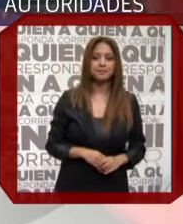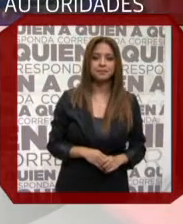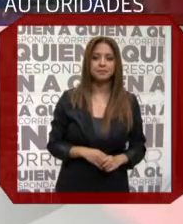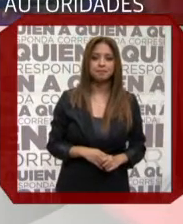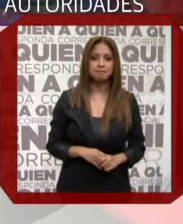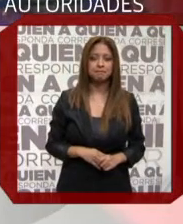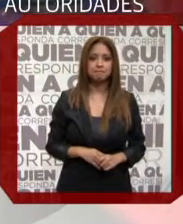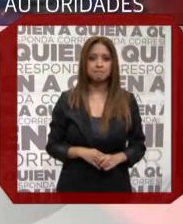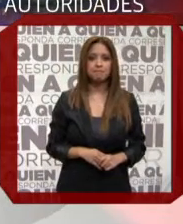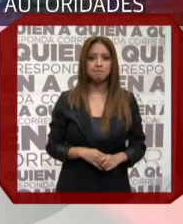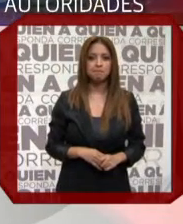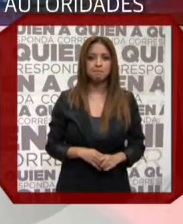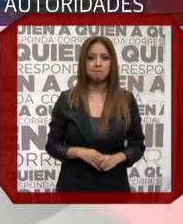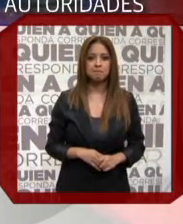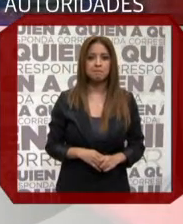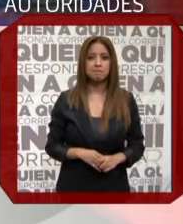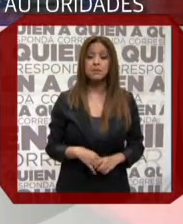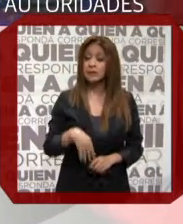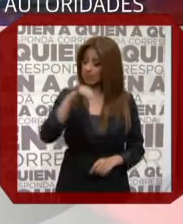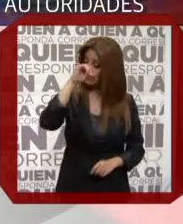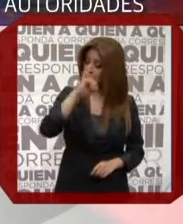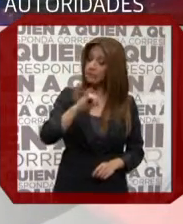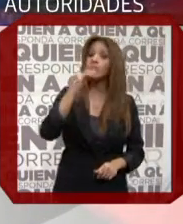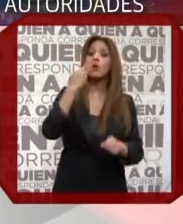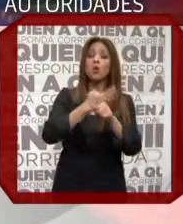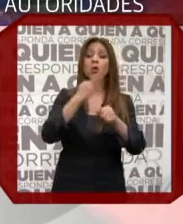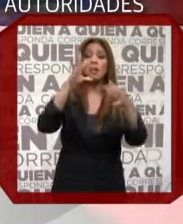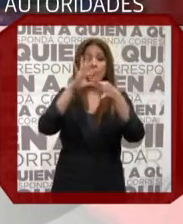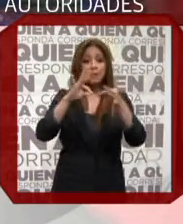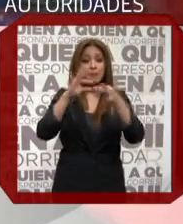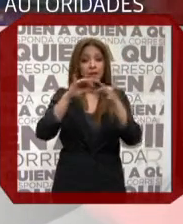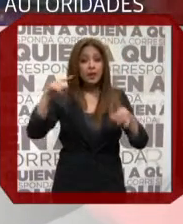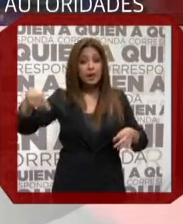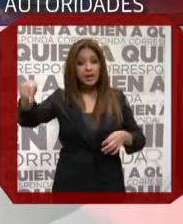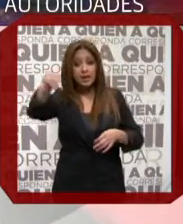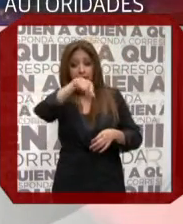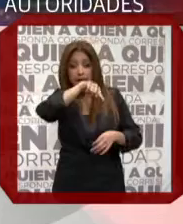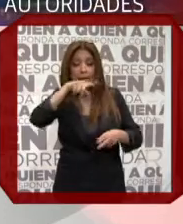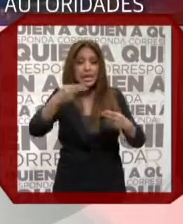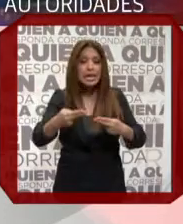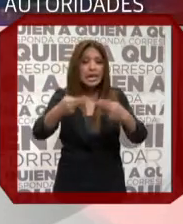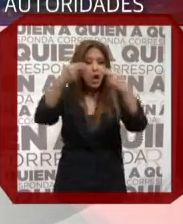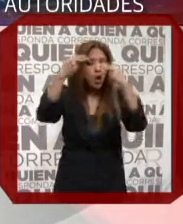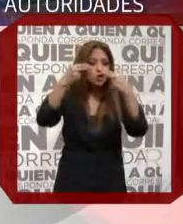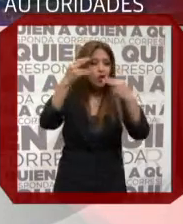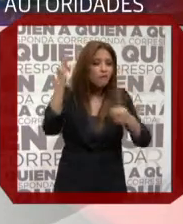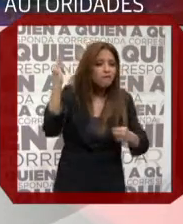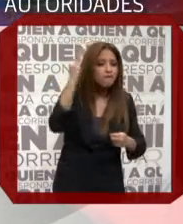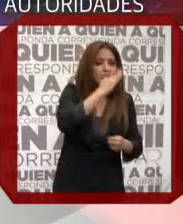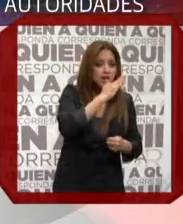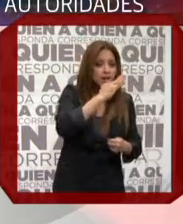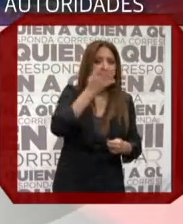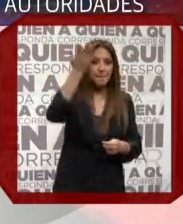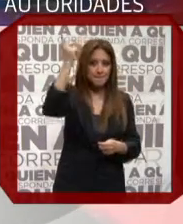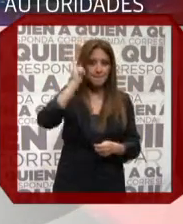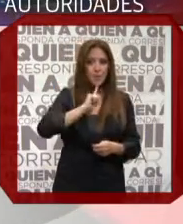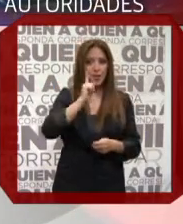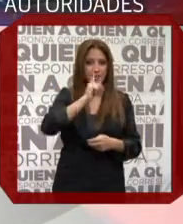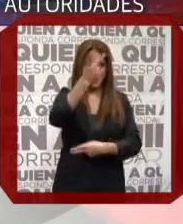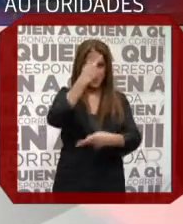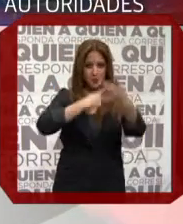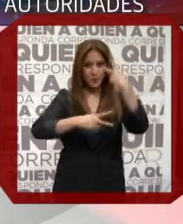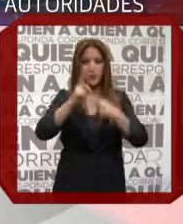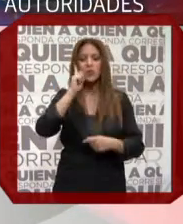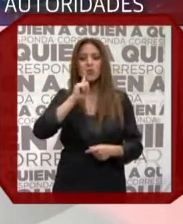lo que estás comentando ha proliferado muchísimo, todas estas compañías fantasmas. Así pero es. Cuando hemos tenido aquí de invitada a la procuradora